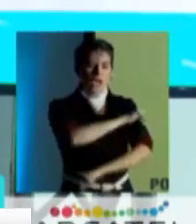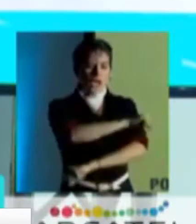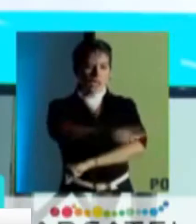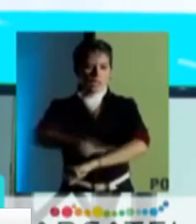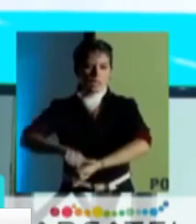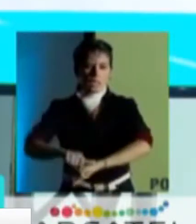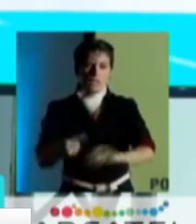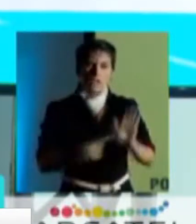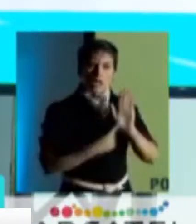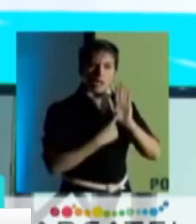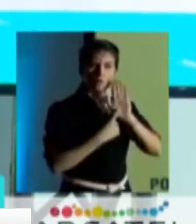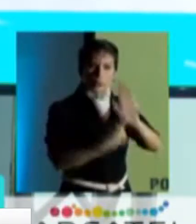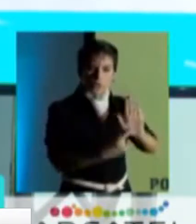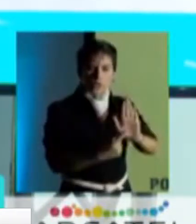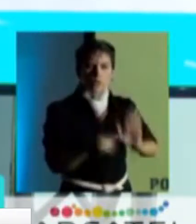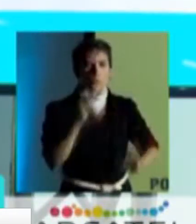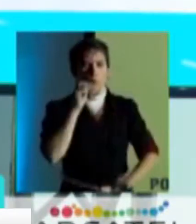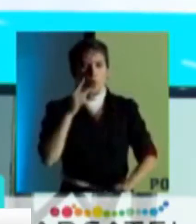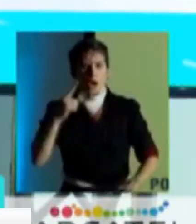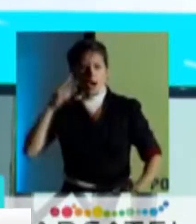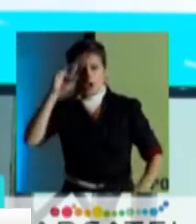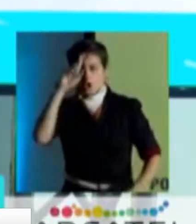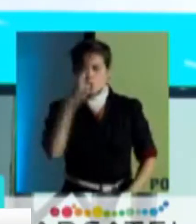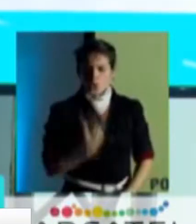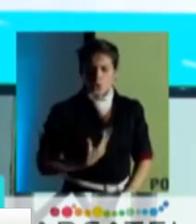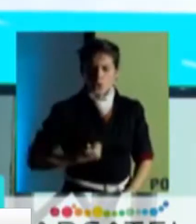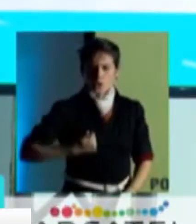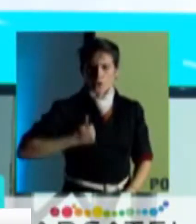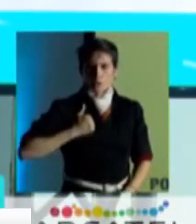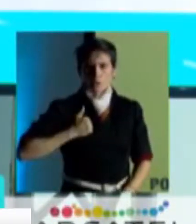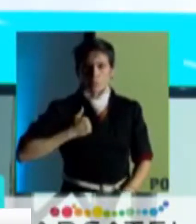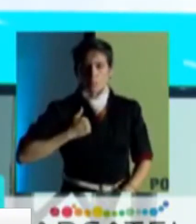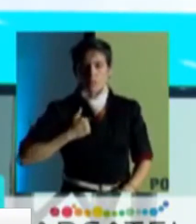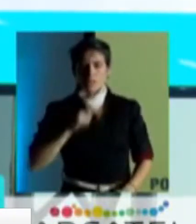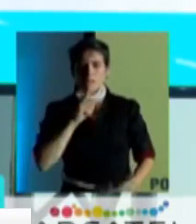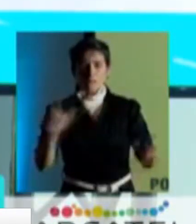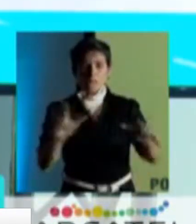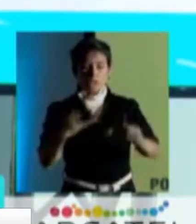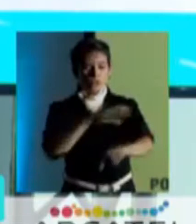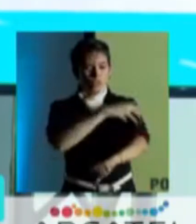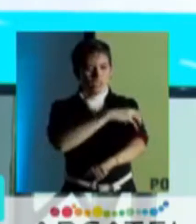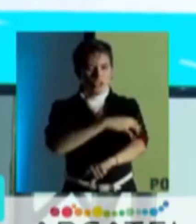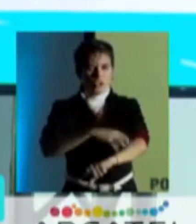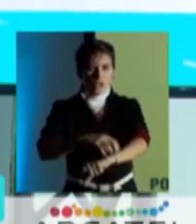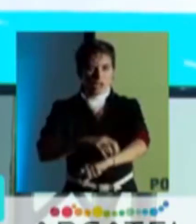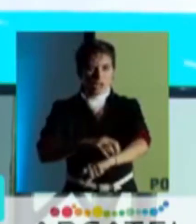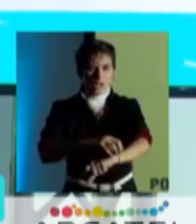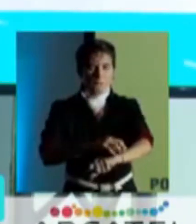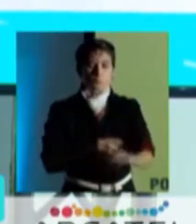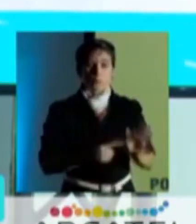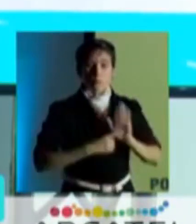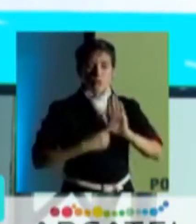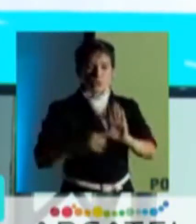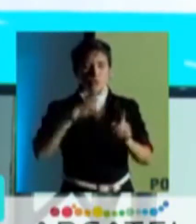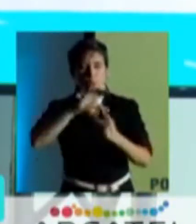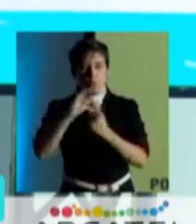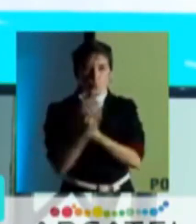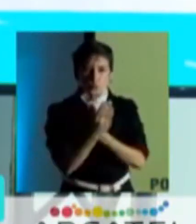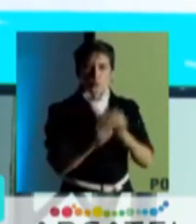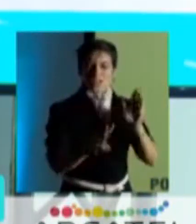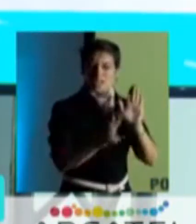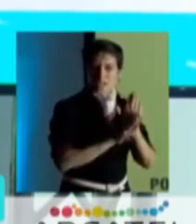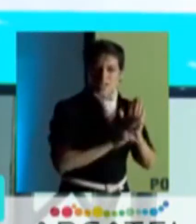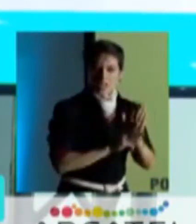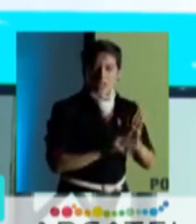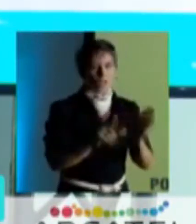rol que cumplen los canales regionales abordando a diario la identidad y la cultura de cada zona del país